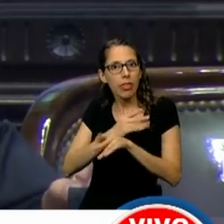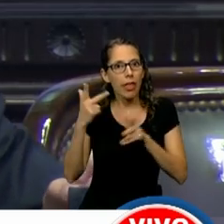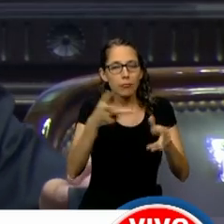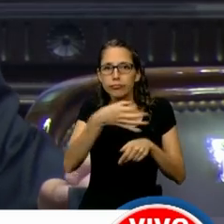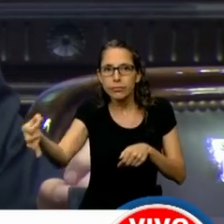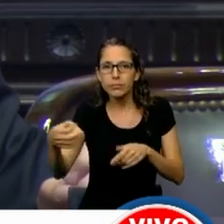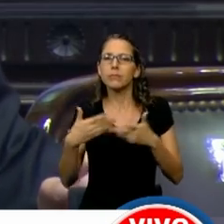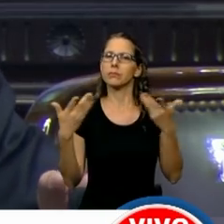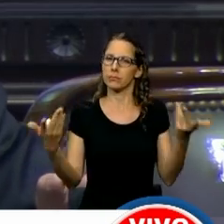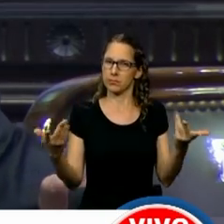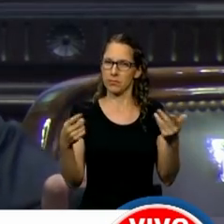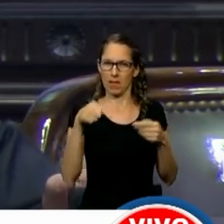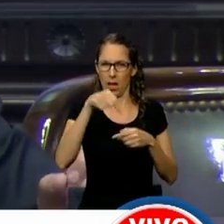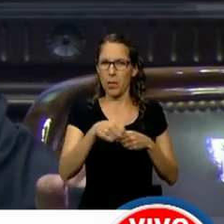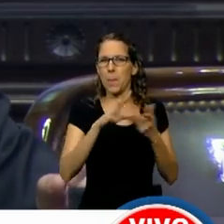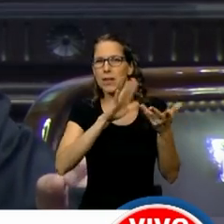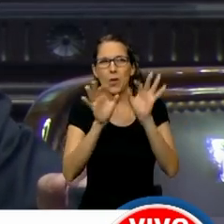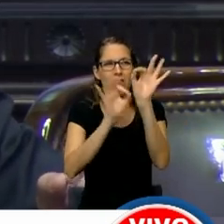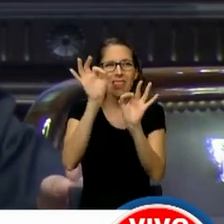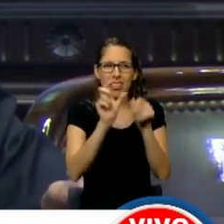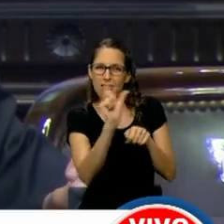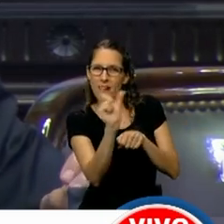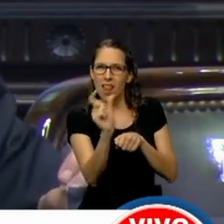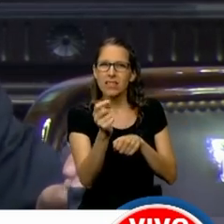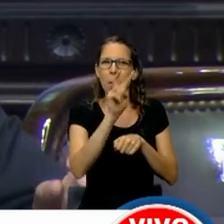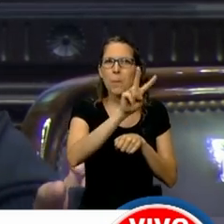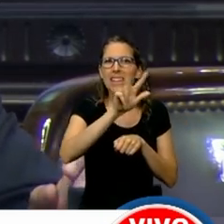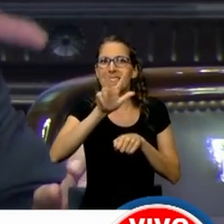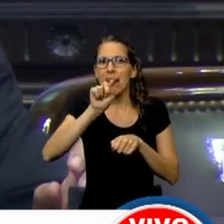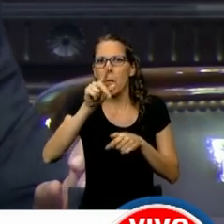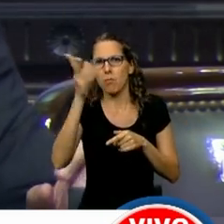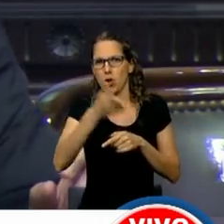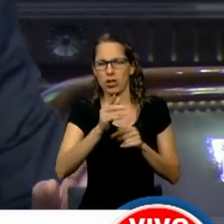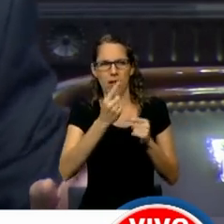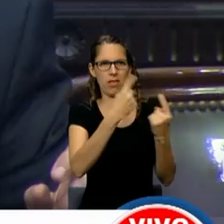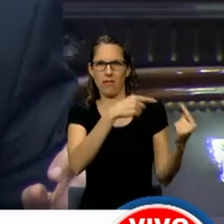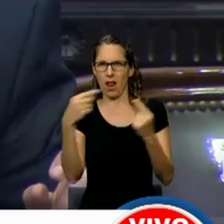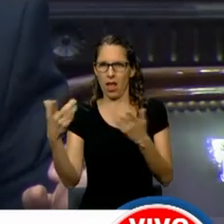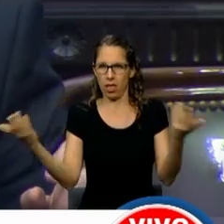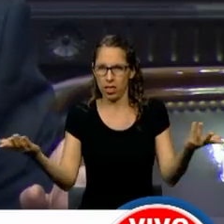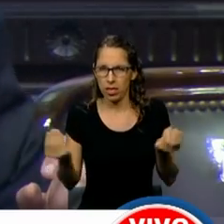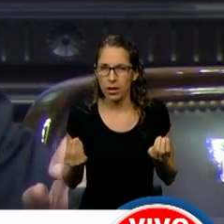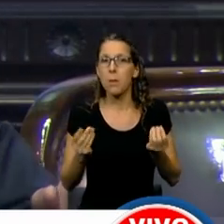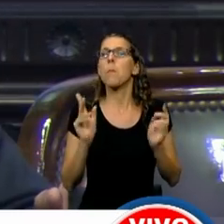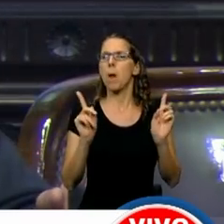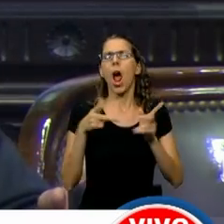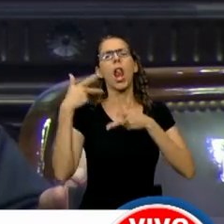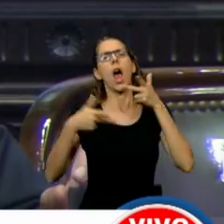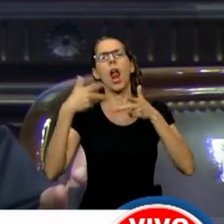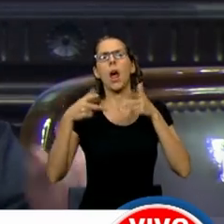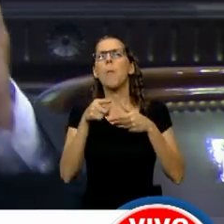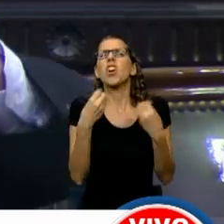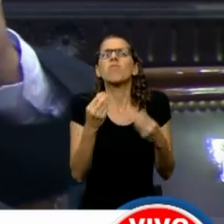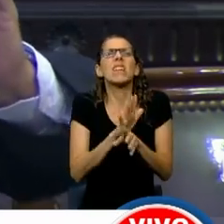20 puntos aproximadamente 23 puntos y eso a casi todo y se habló mucho lo que no se explicó qué significa eso